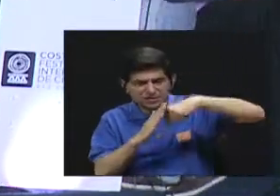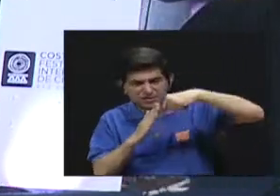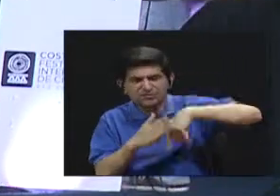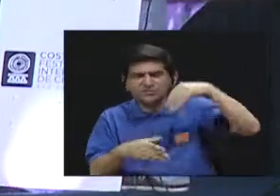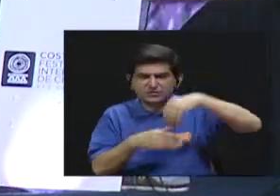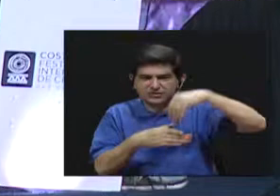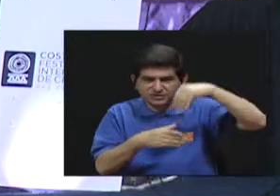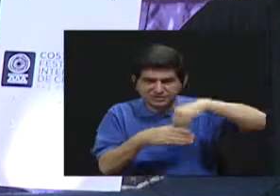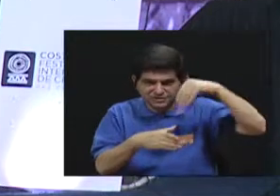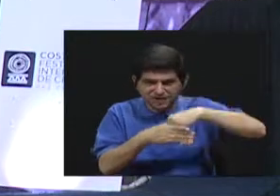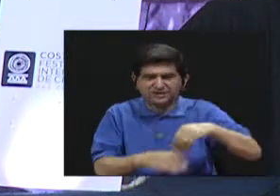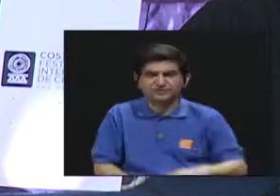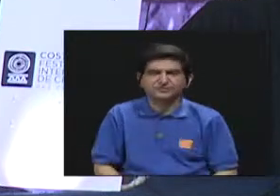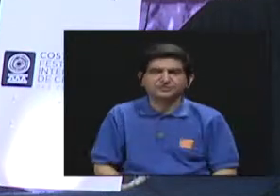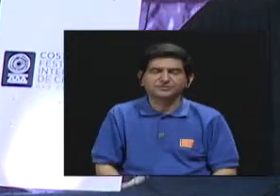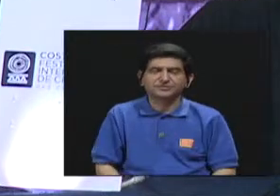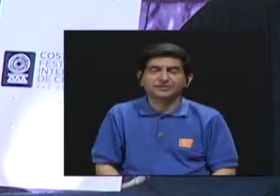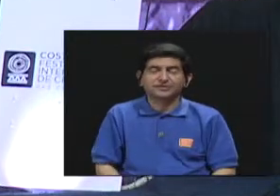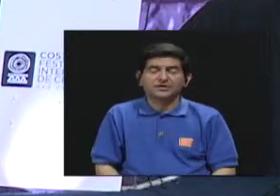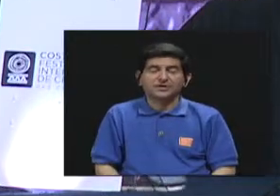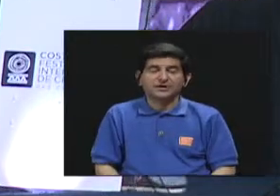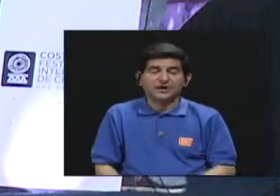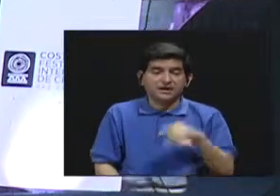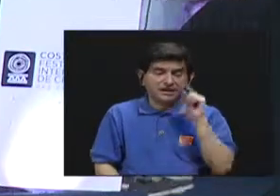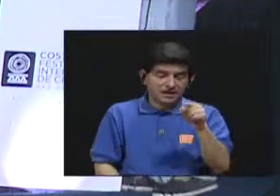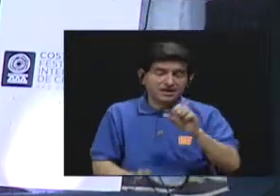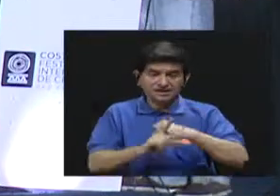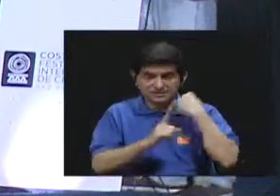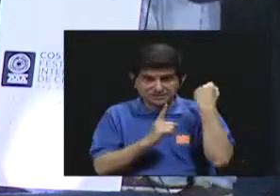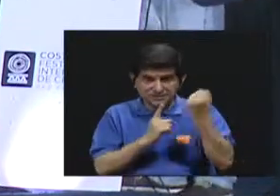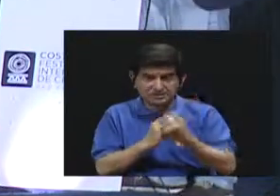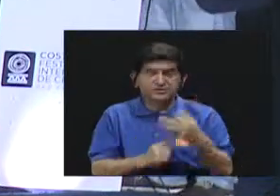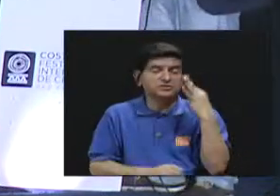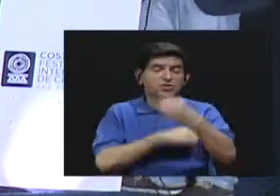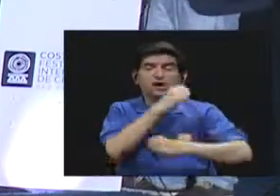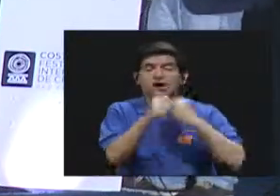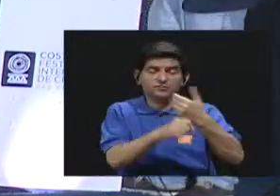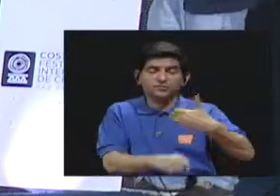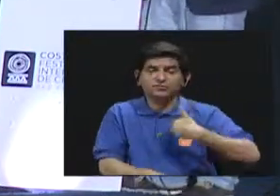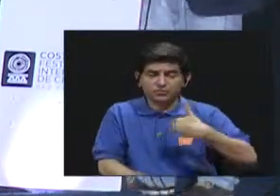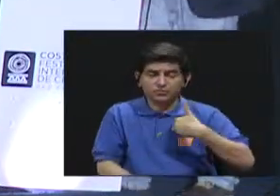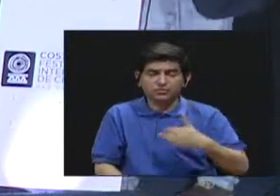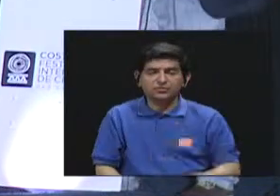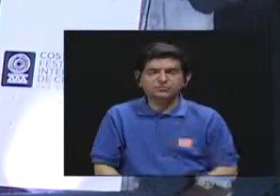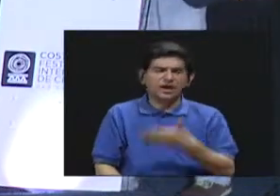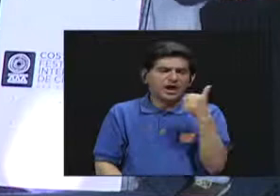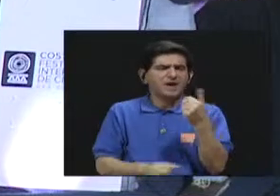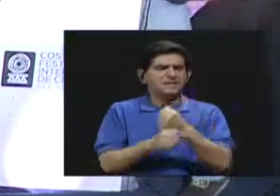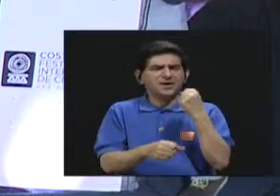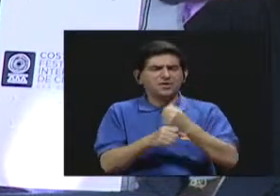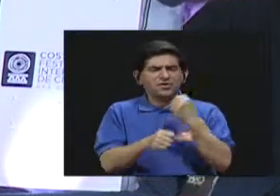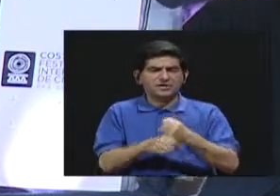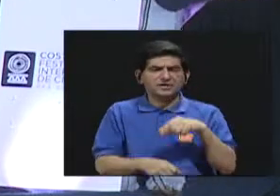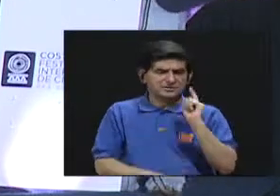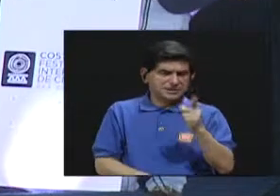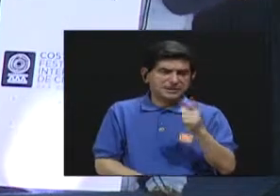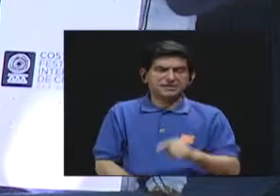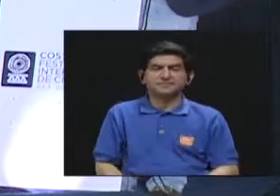contenido. Eso nos va a asegurar, temática. Sí, dentro de unos años vamos a tener cada vez mejores trabajos de Ariel. Muchas